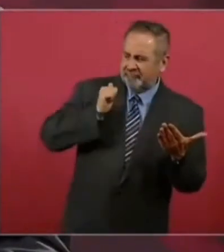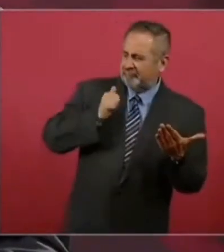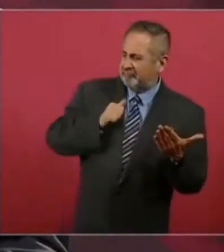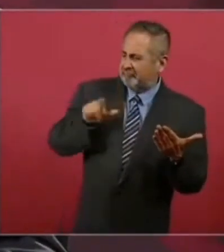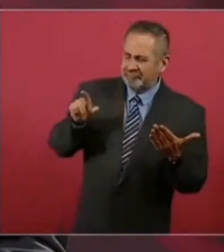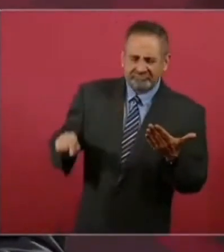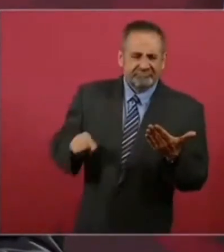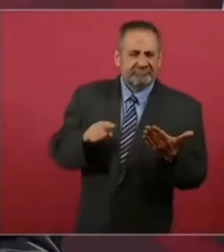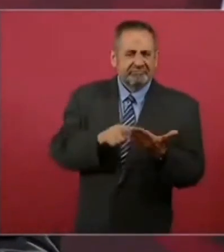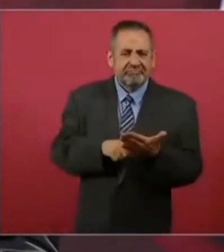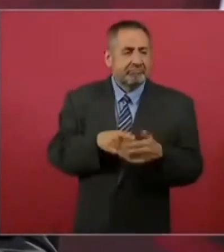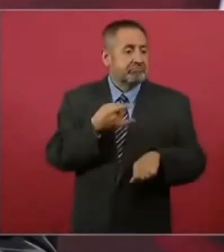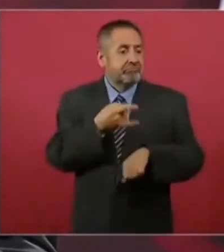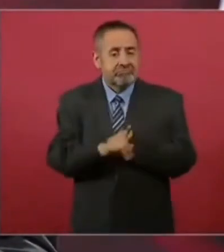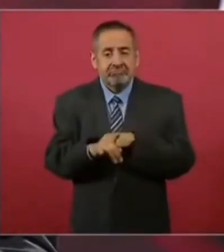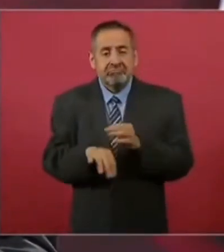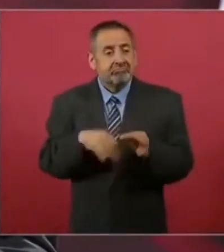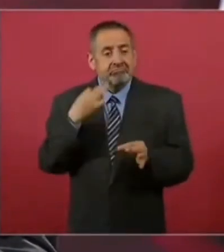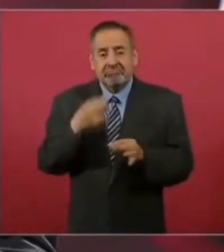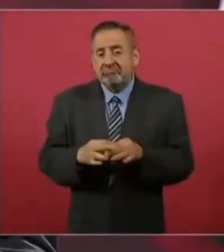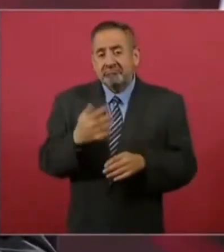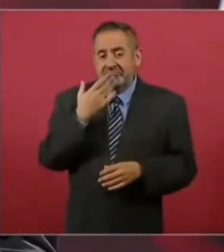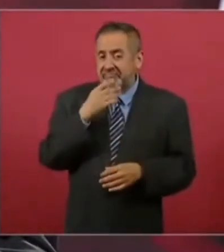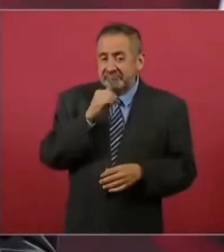incumplimiento de